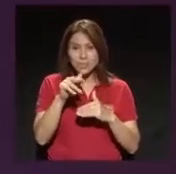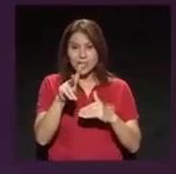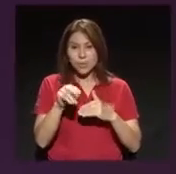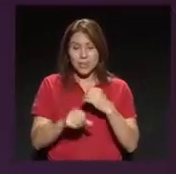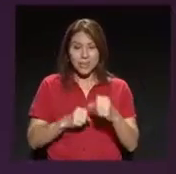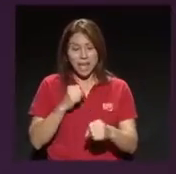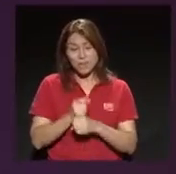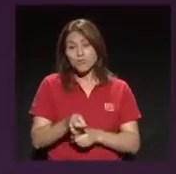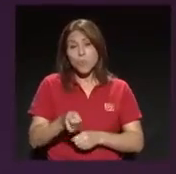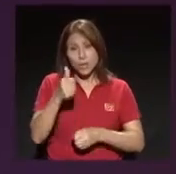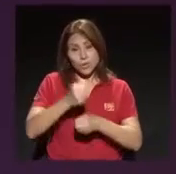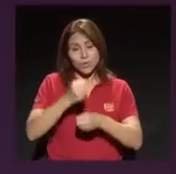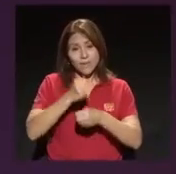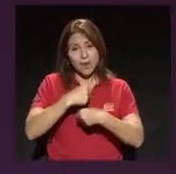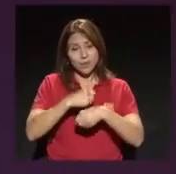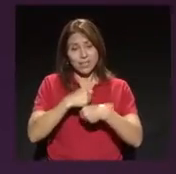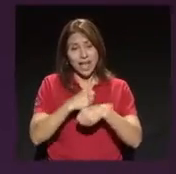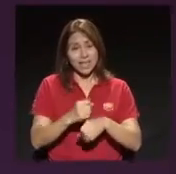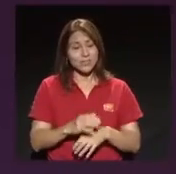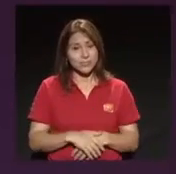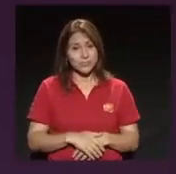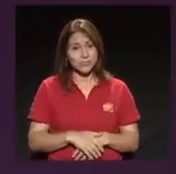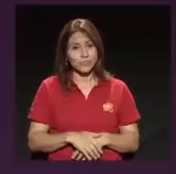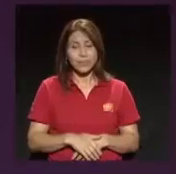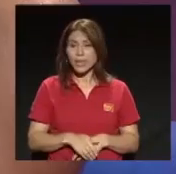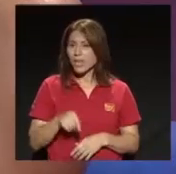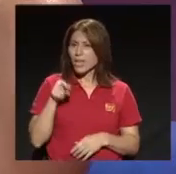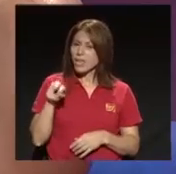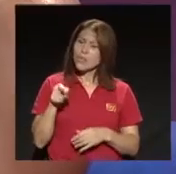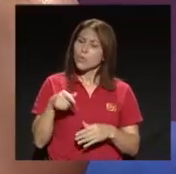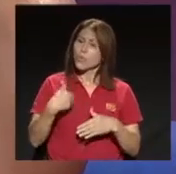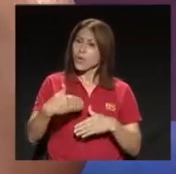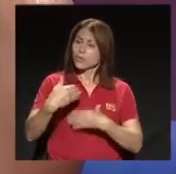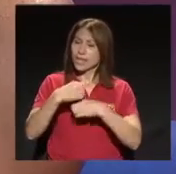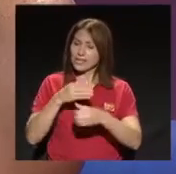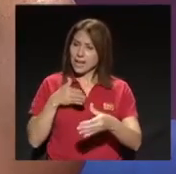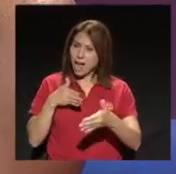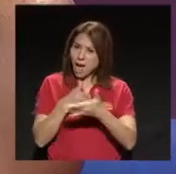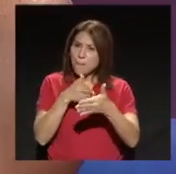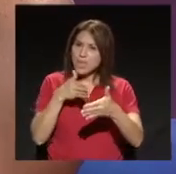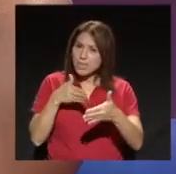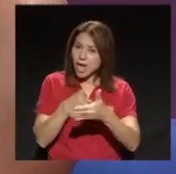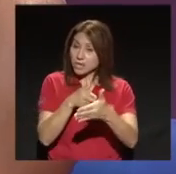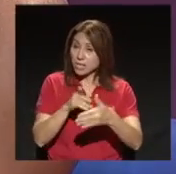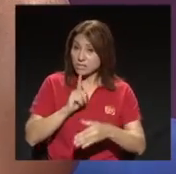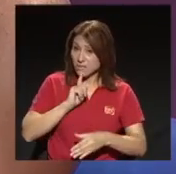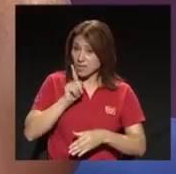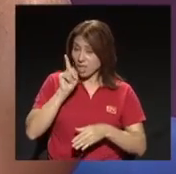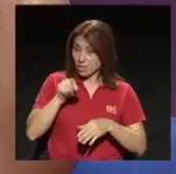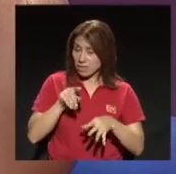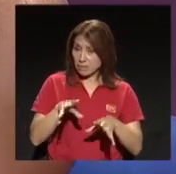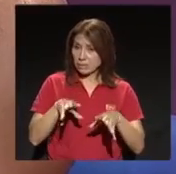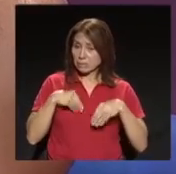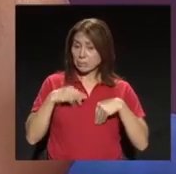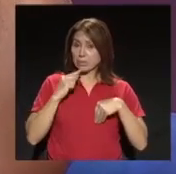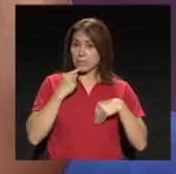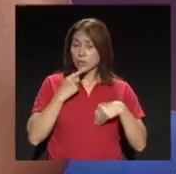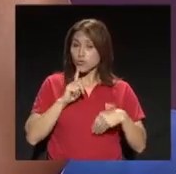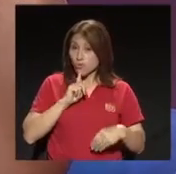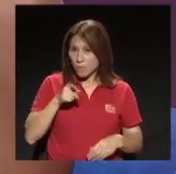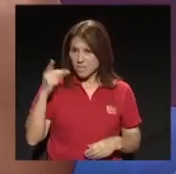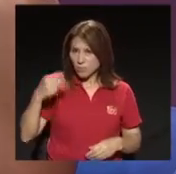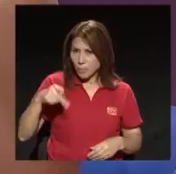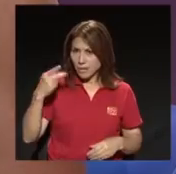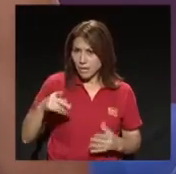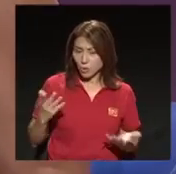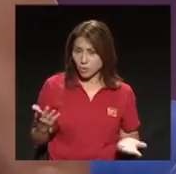trabajo que se ha trabajado. ¿Y esas amenazas qué tan en serio hay que tomarlas? ¿Realmente son peligrosas cuando se amenaza? Porque,